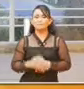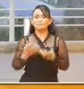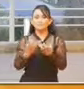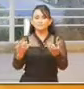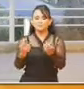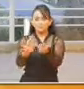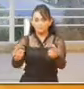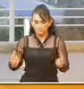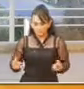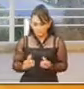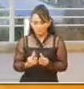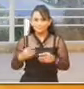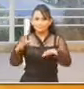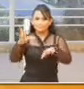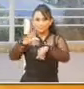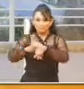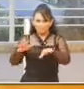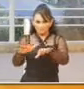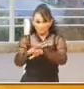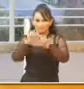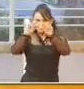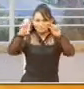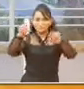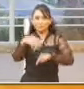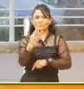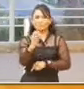de suelo para el predio identificado con clave catastral